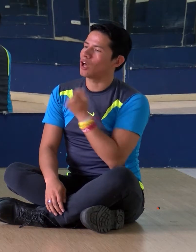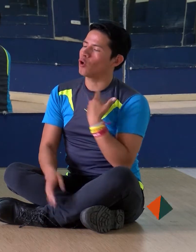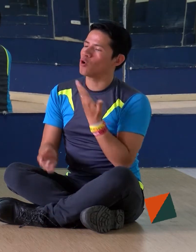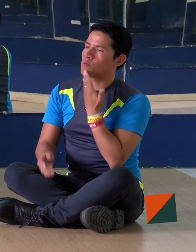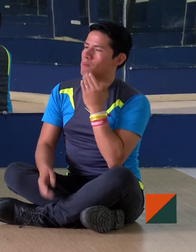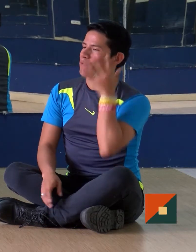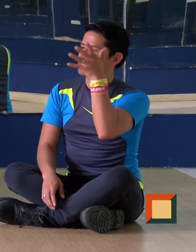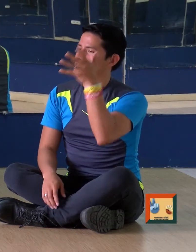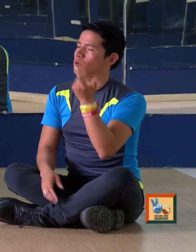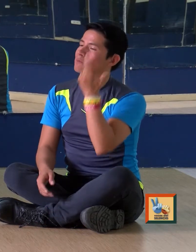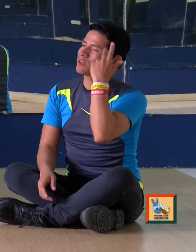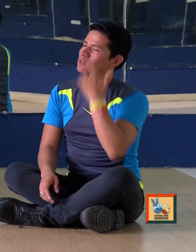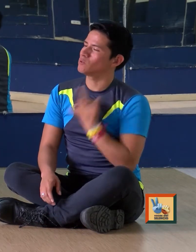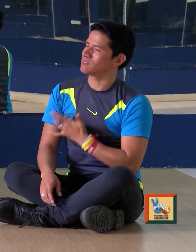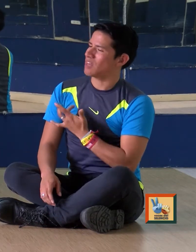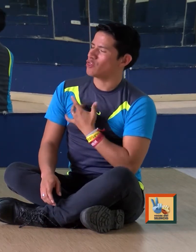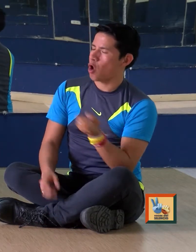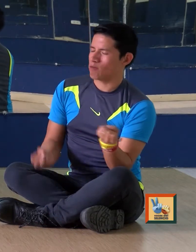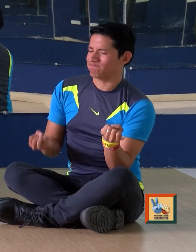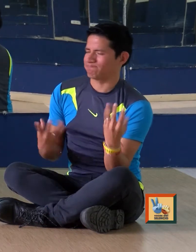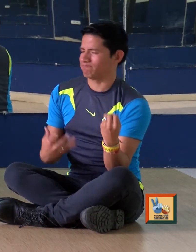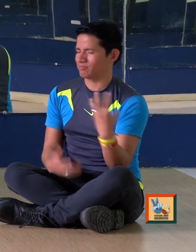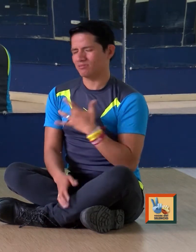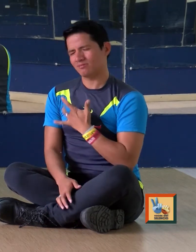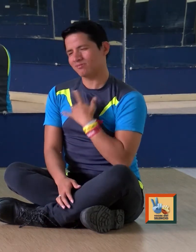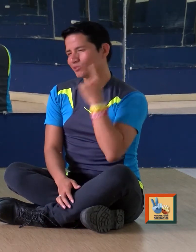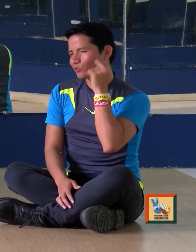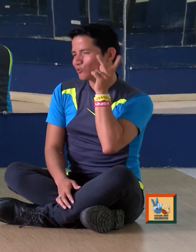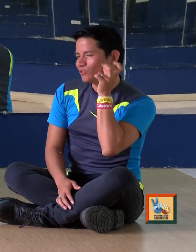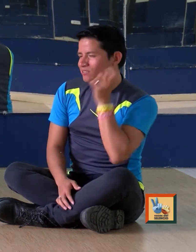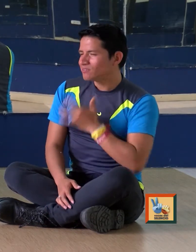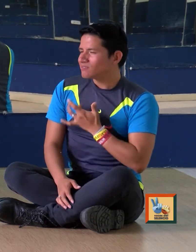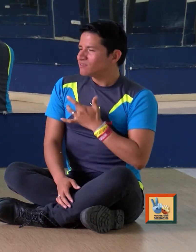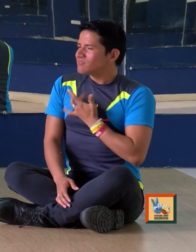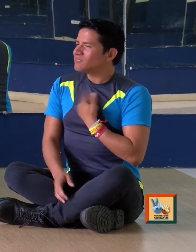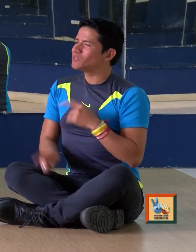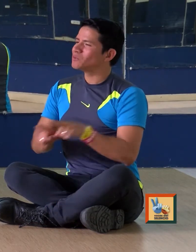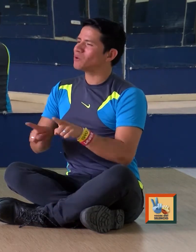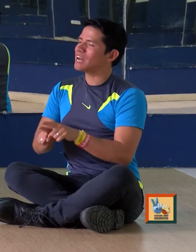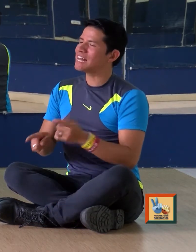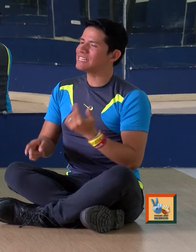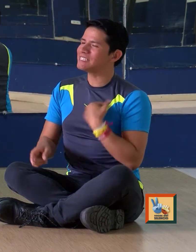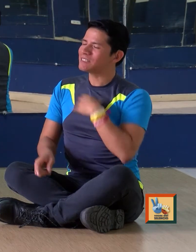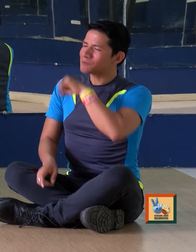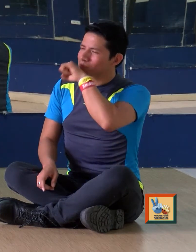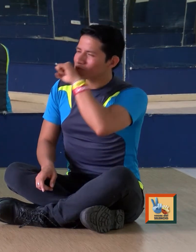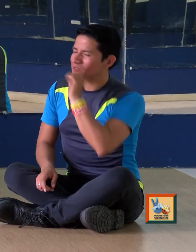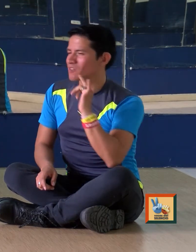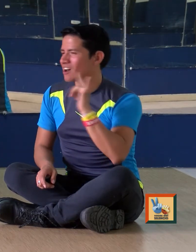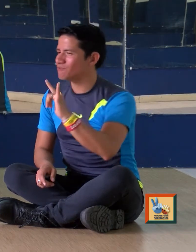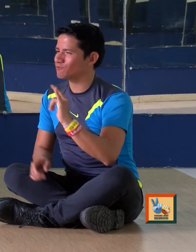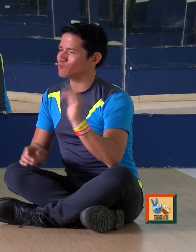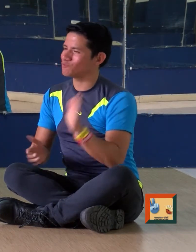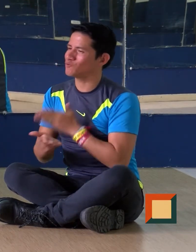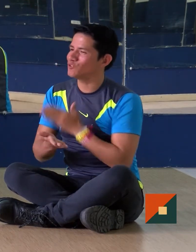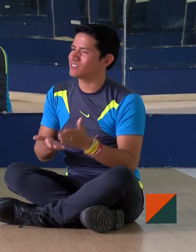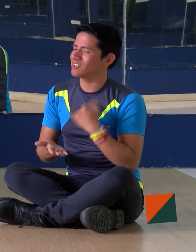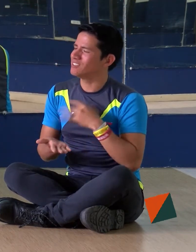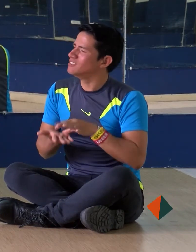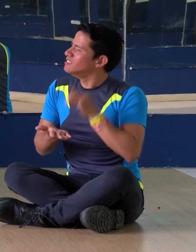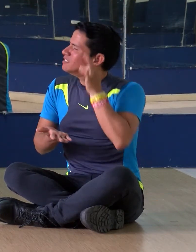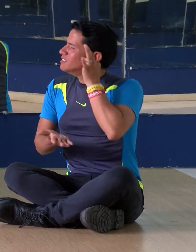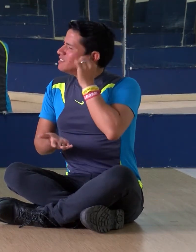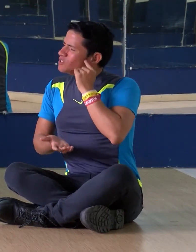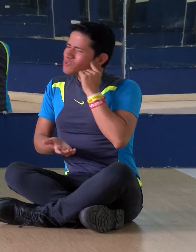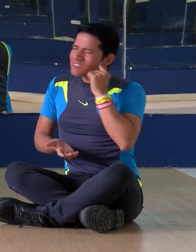Bailar me gusta porque siento la música. Siento en mi cuerpo las vibraciones. Siento que amo la danza.